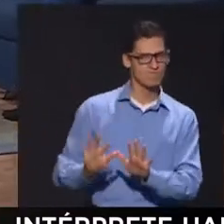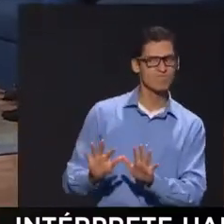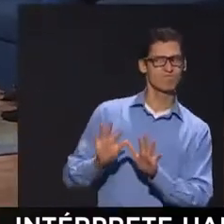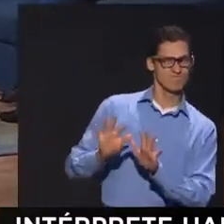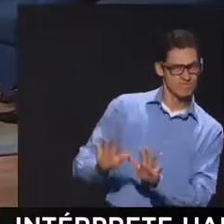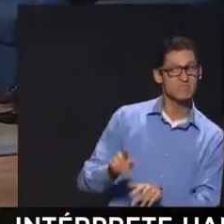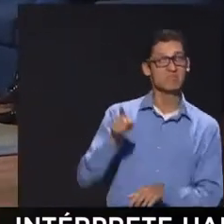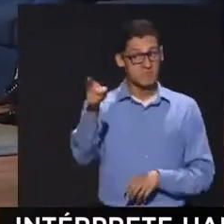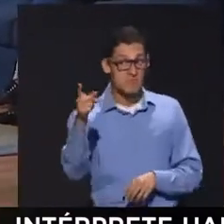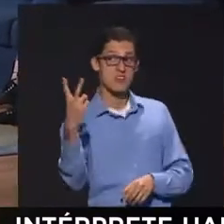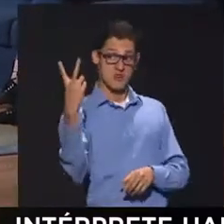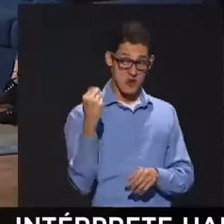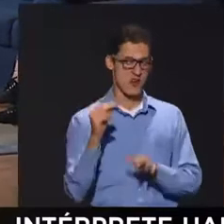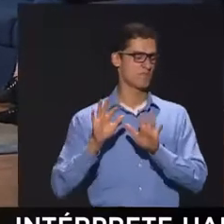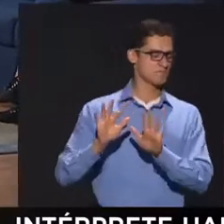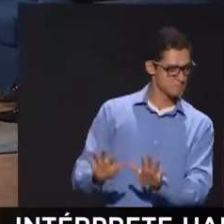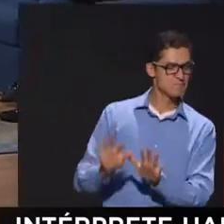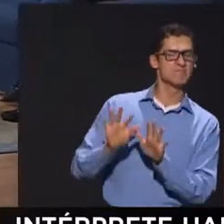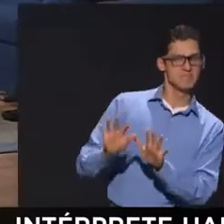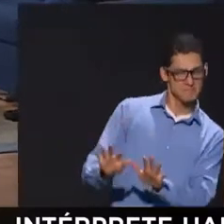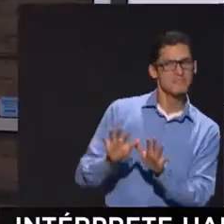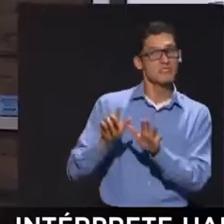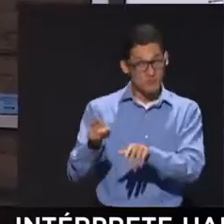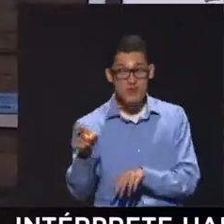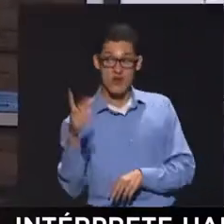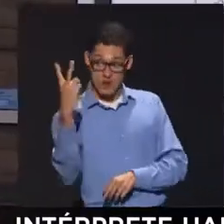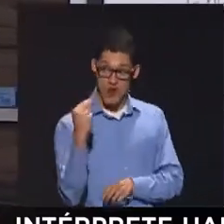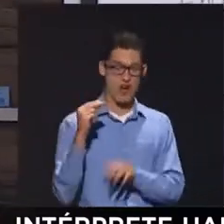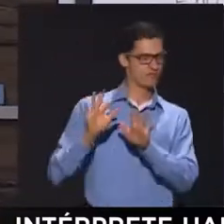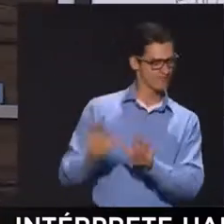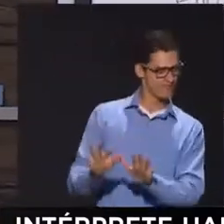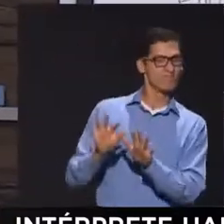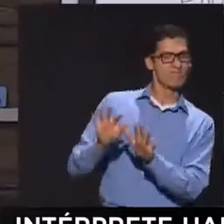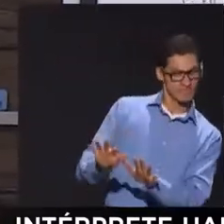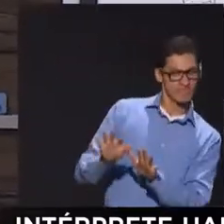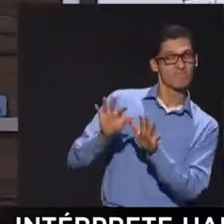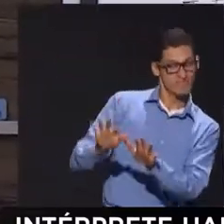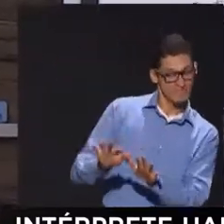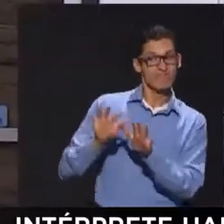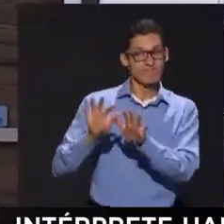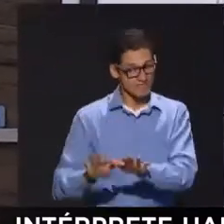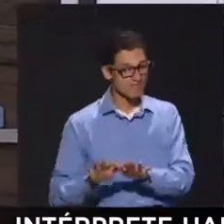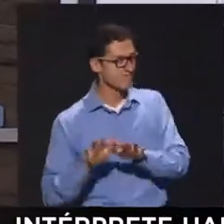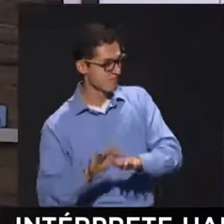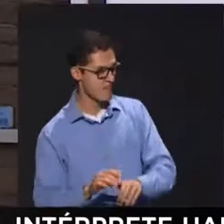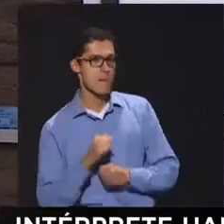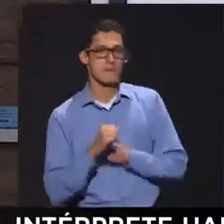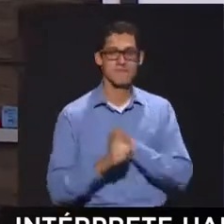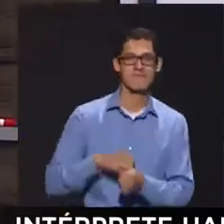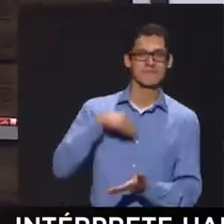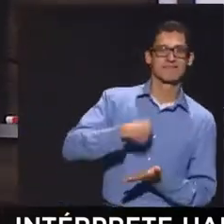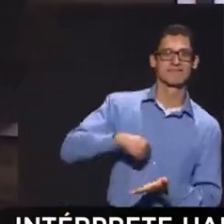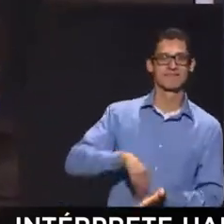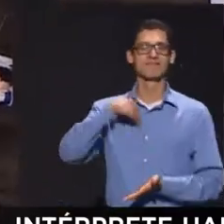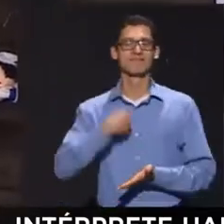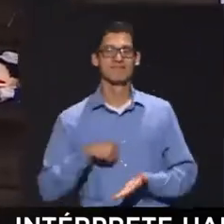no, va a caer. Y si dice que no, va a caer. Y si dice que no, sí. Y ahorita ponemos a